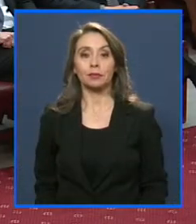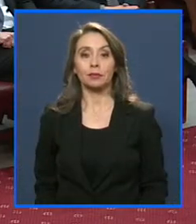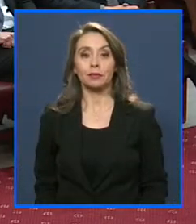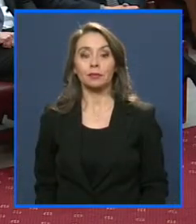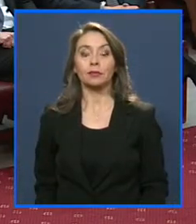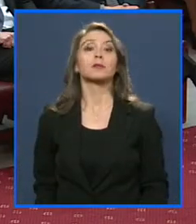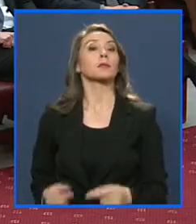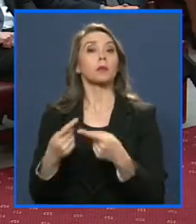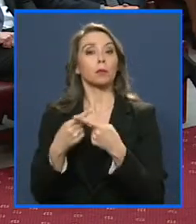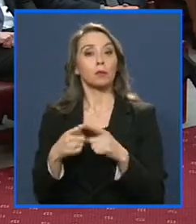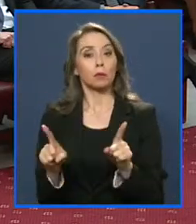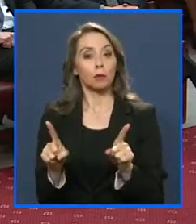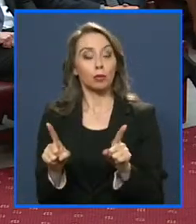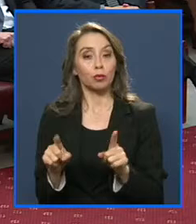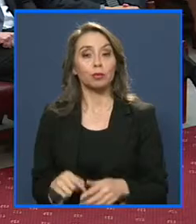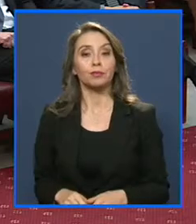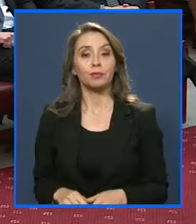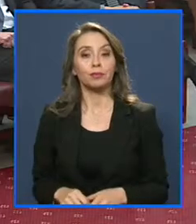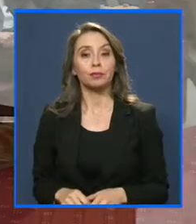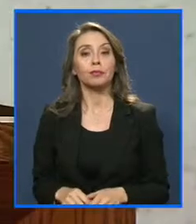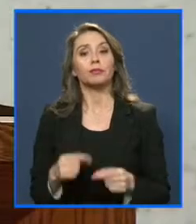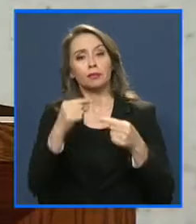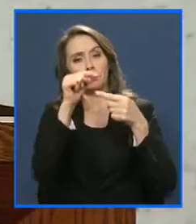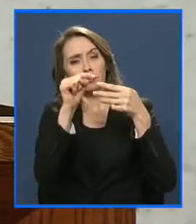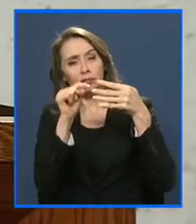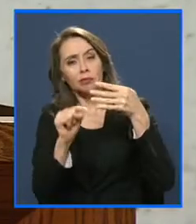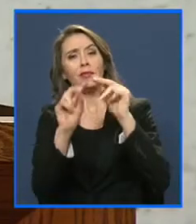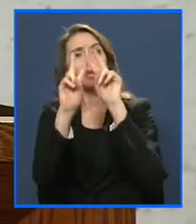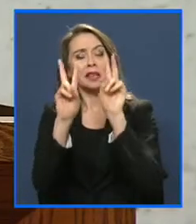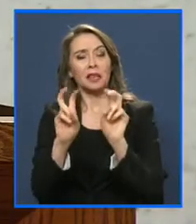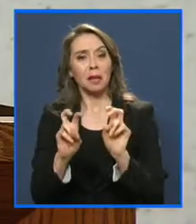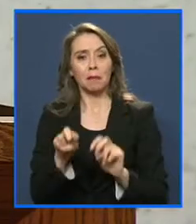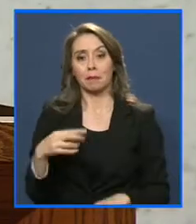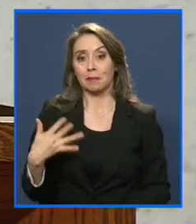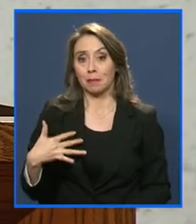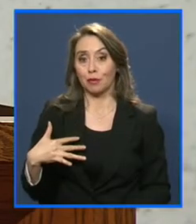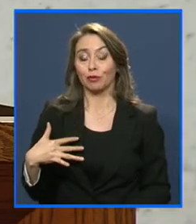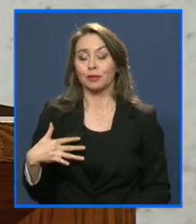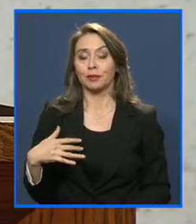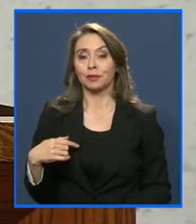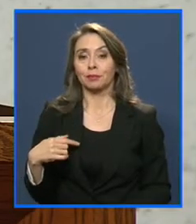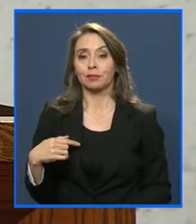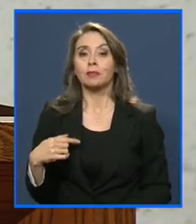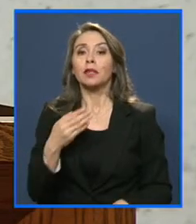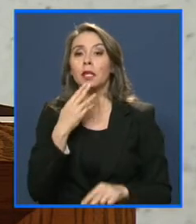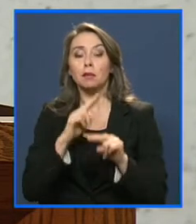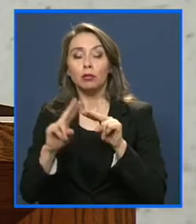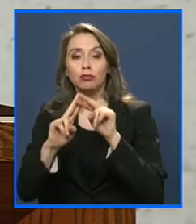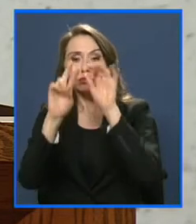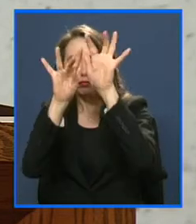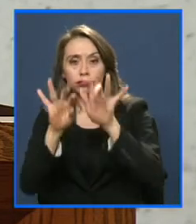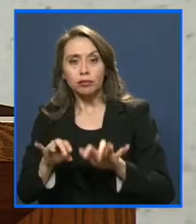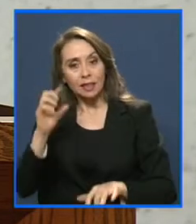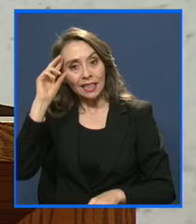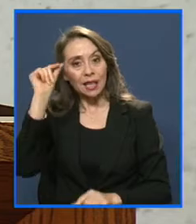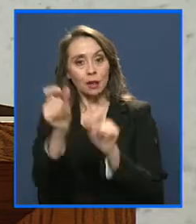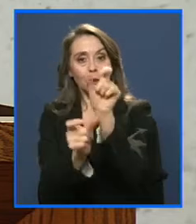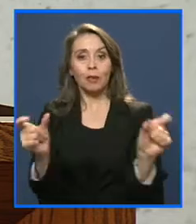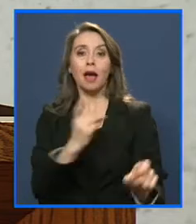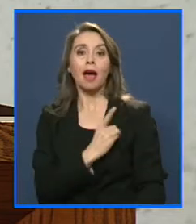por otra parte entre otras materias en relación a este importante asunto se está elaborando a iniciativa de las